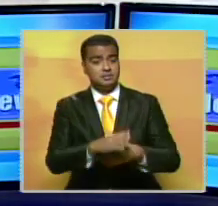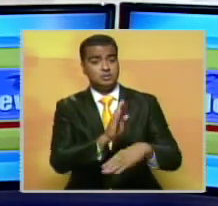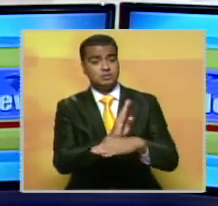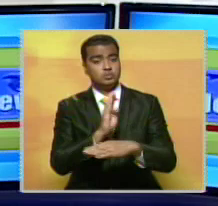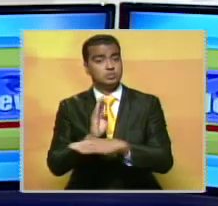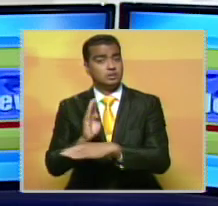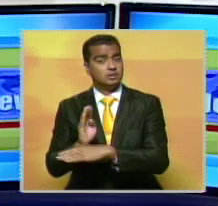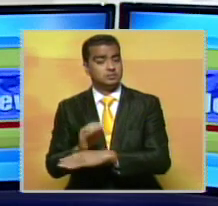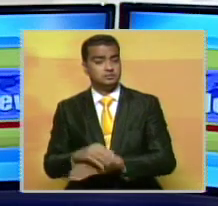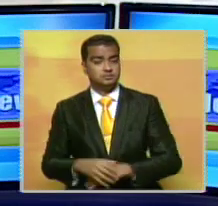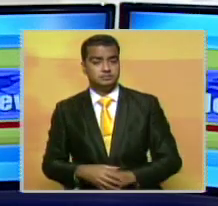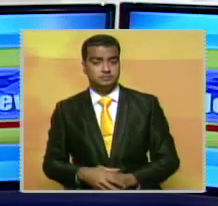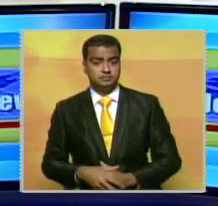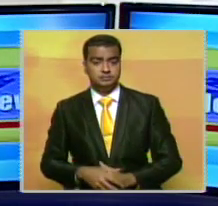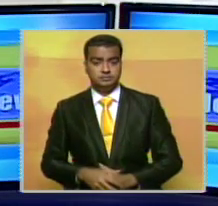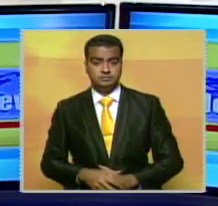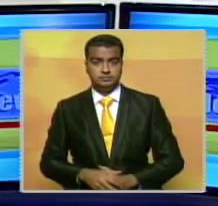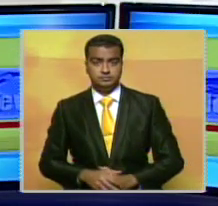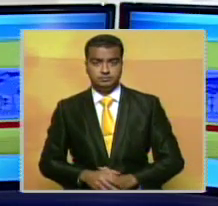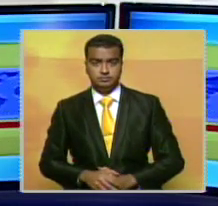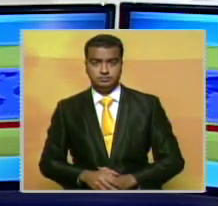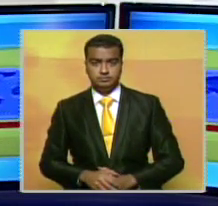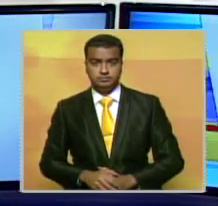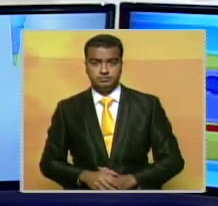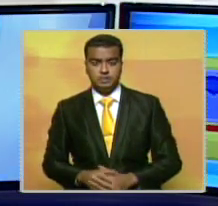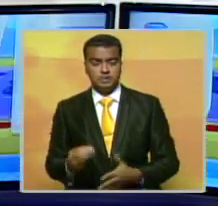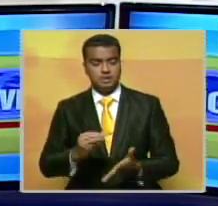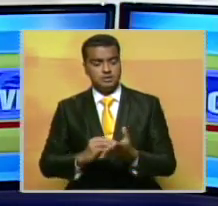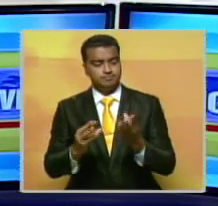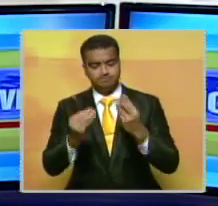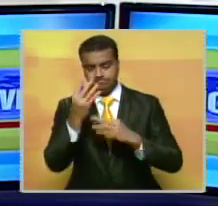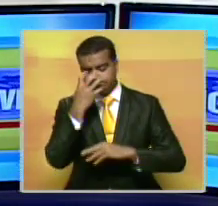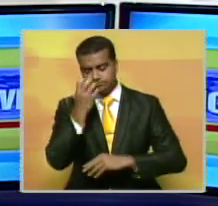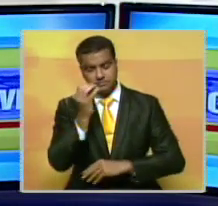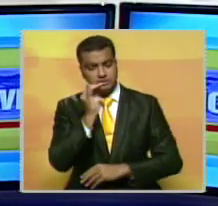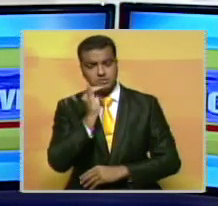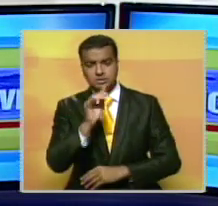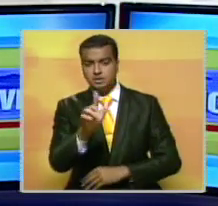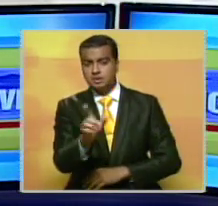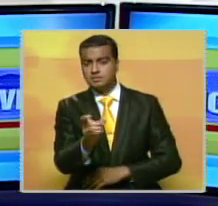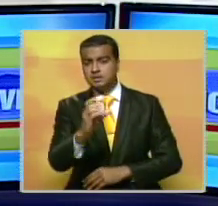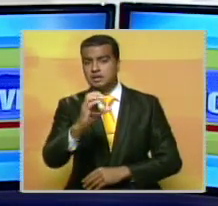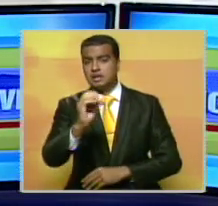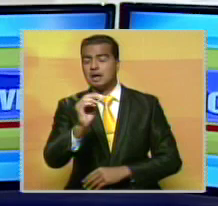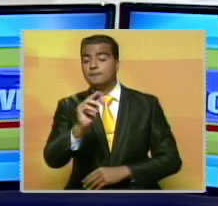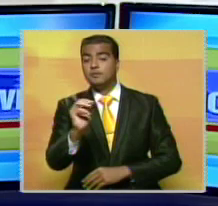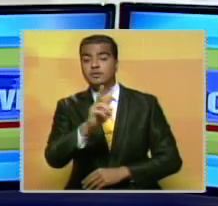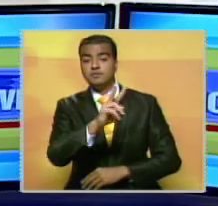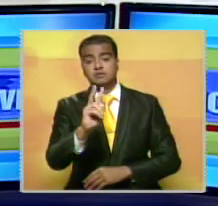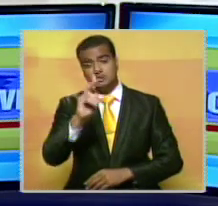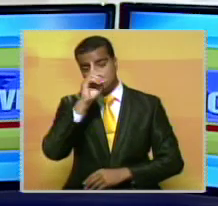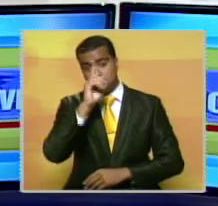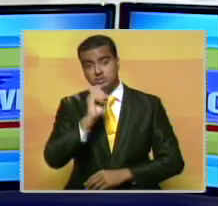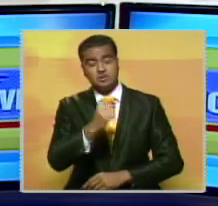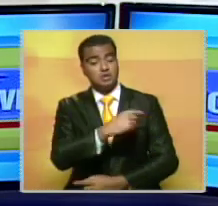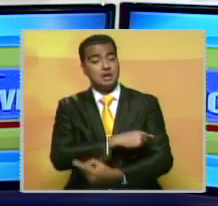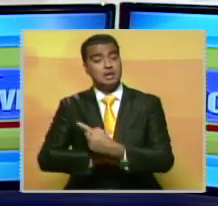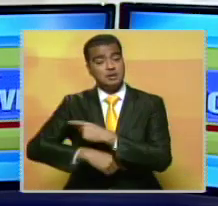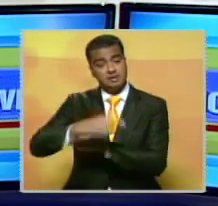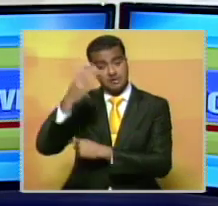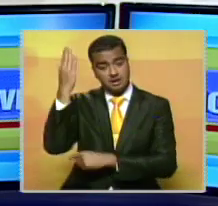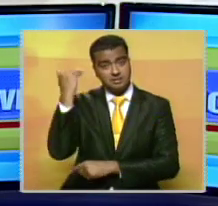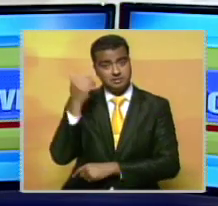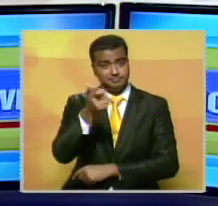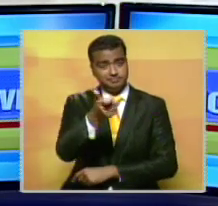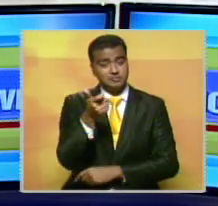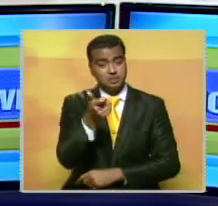cuidados intensivos. Y reiteramos entonces esta muy triste noticia. Génesis Carmona, la joven de 22 años, herida ayer por un